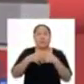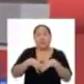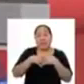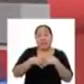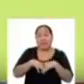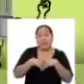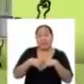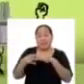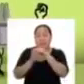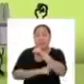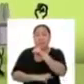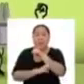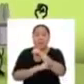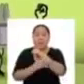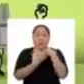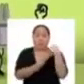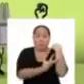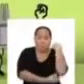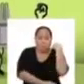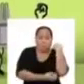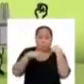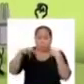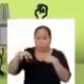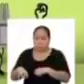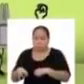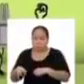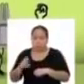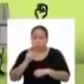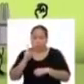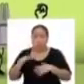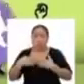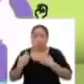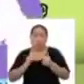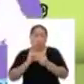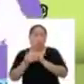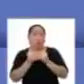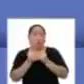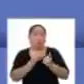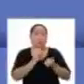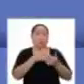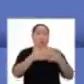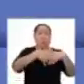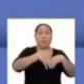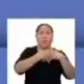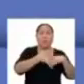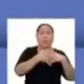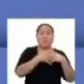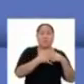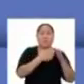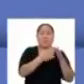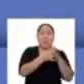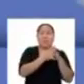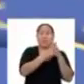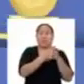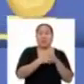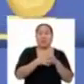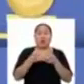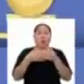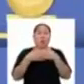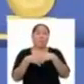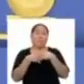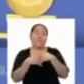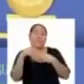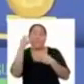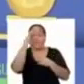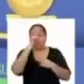tan fuertes para competir con las grandes industrias de países como Estados Unidos o de Europa. Como consecuencia, esto puede generar